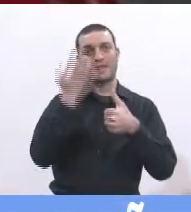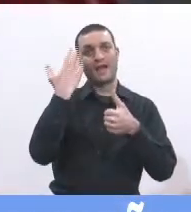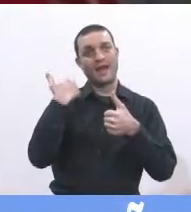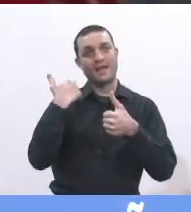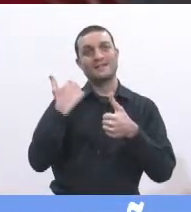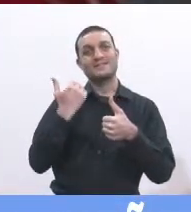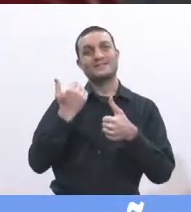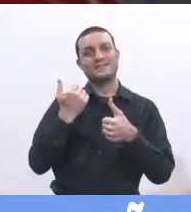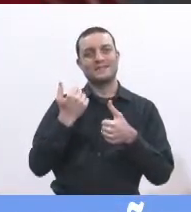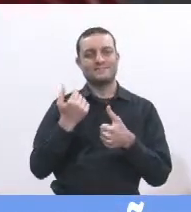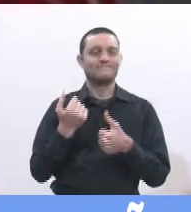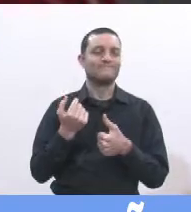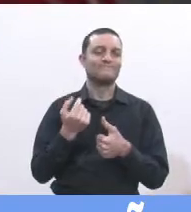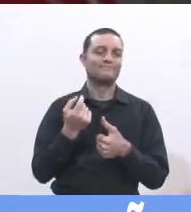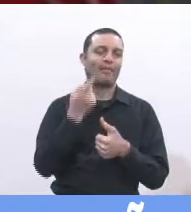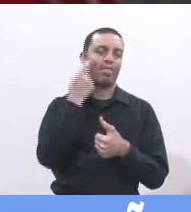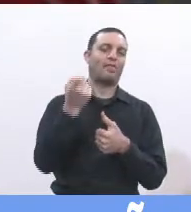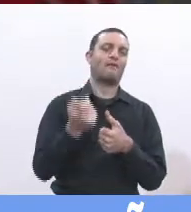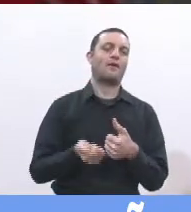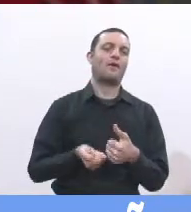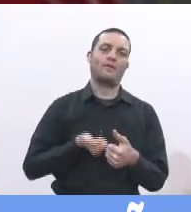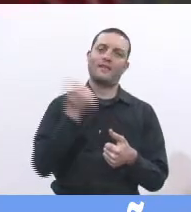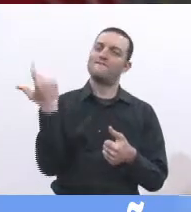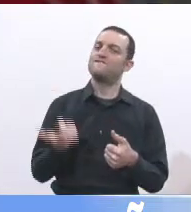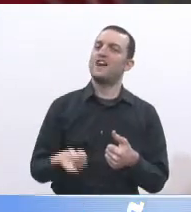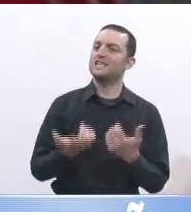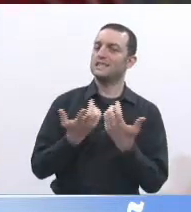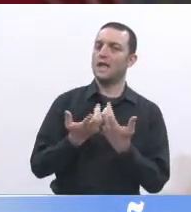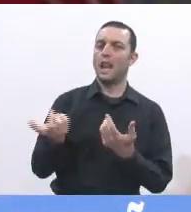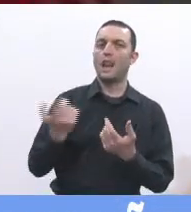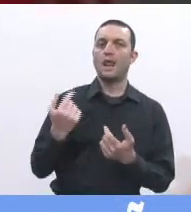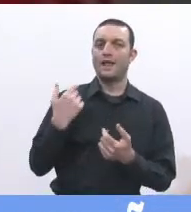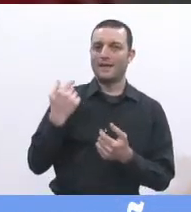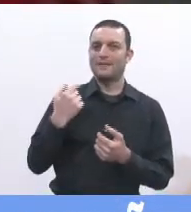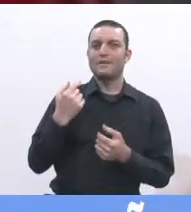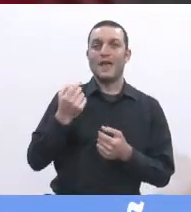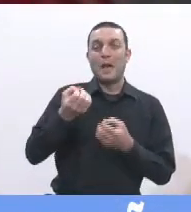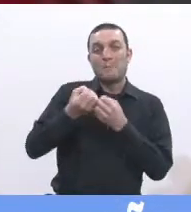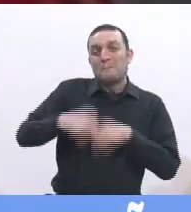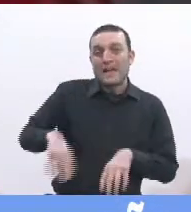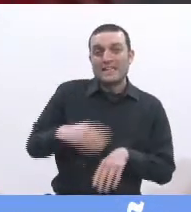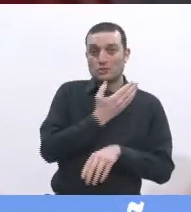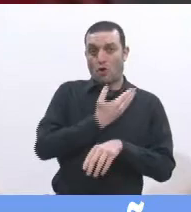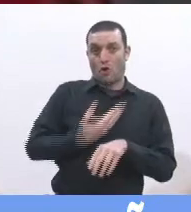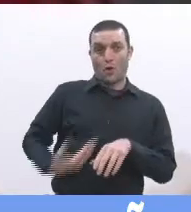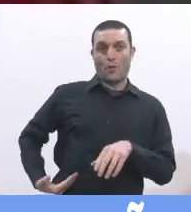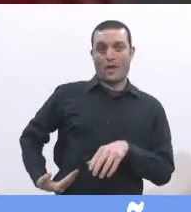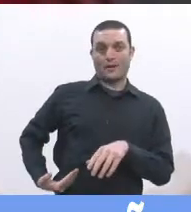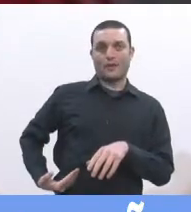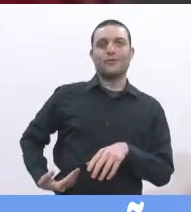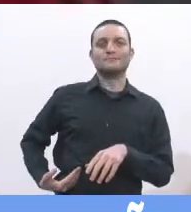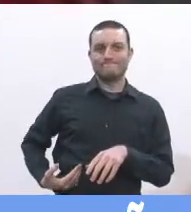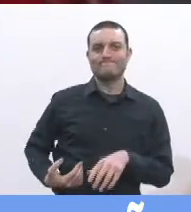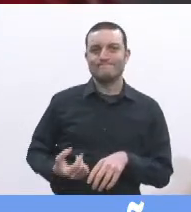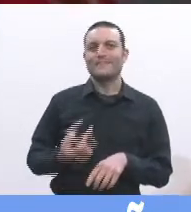pocos meses la intencionalidad del gobierno nacional de recortar los fondos que recibía la ciudad autónoma de Buenos